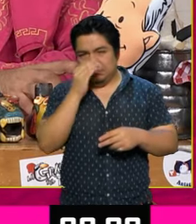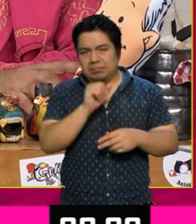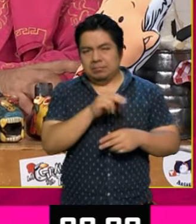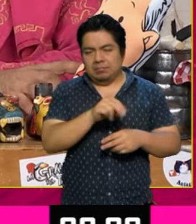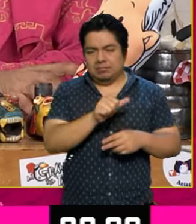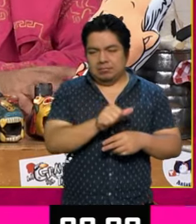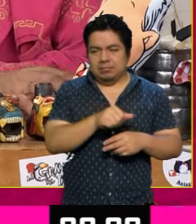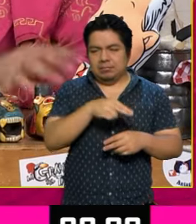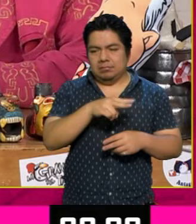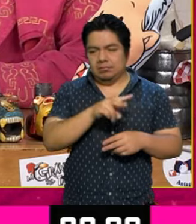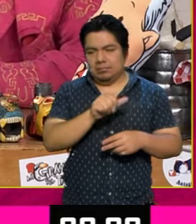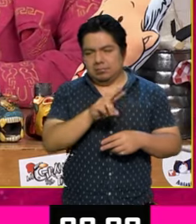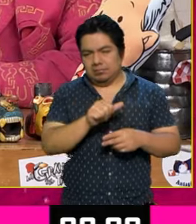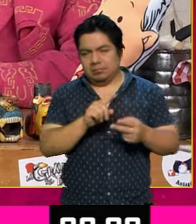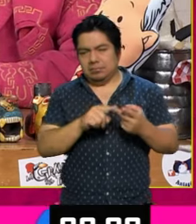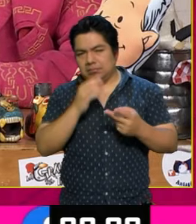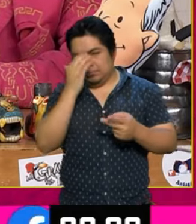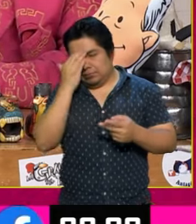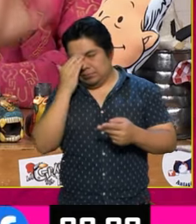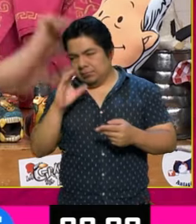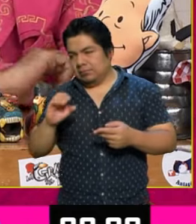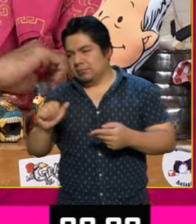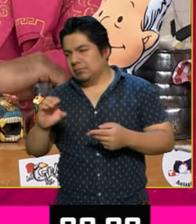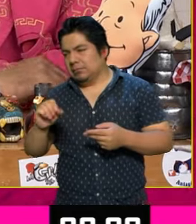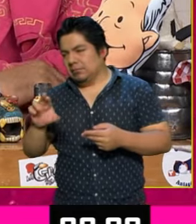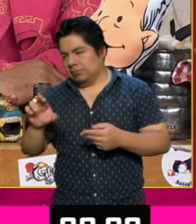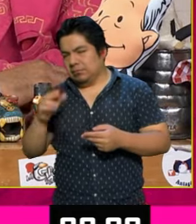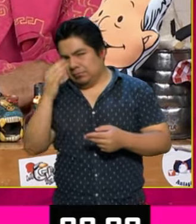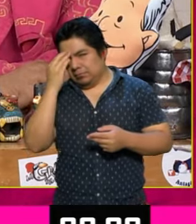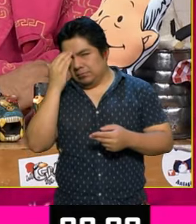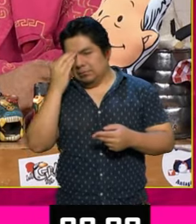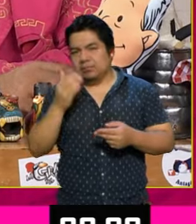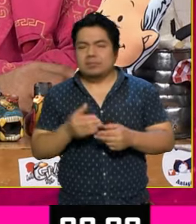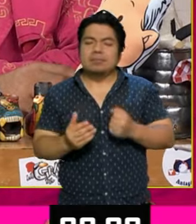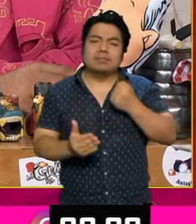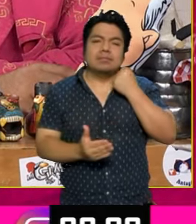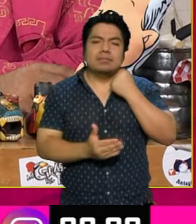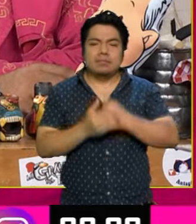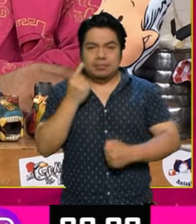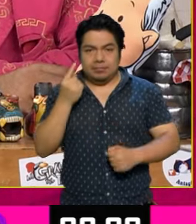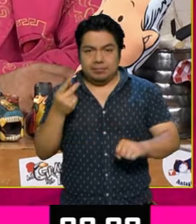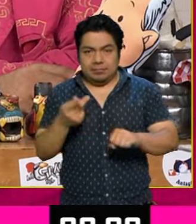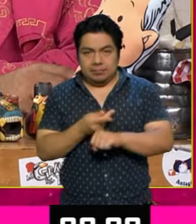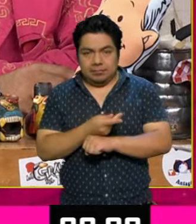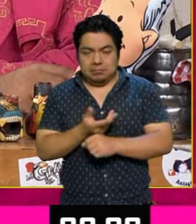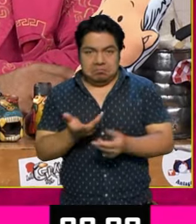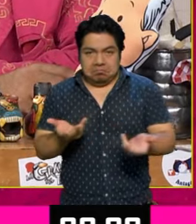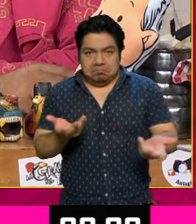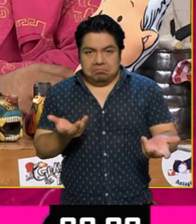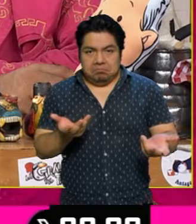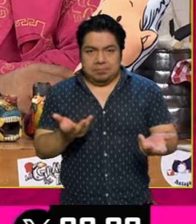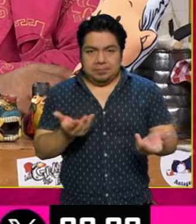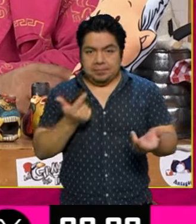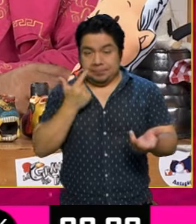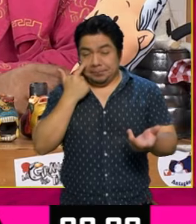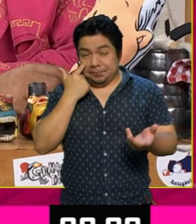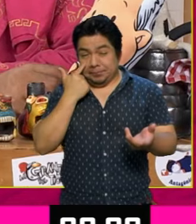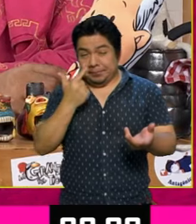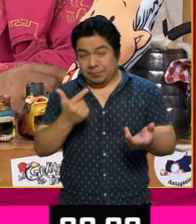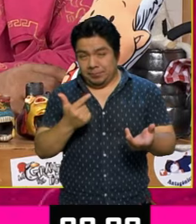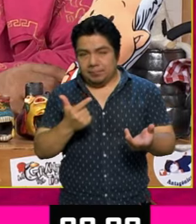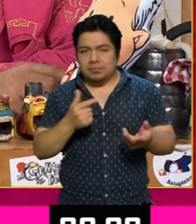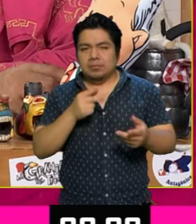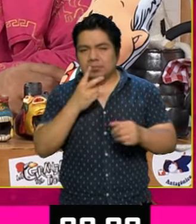un Oscar Montes. Ah, pues fueron ellos, no, ¿eh? Querían nada. Salir en la tele. Porque la onda pasó de